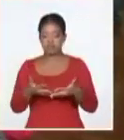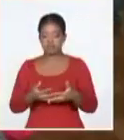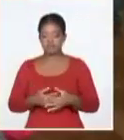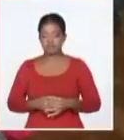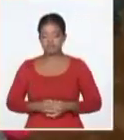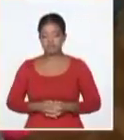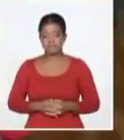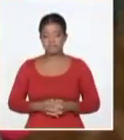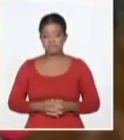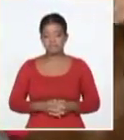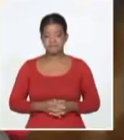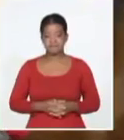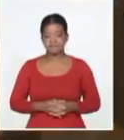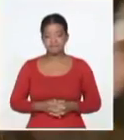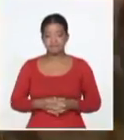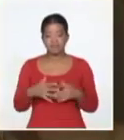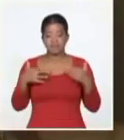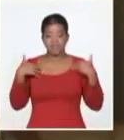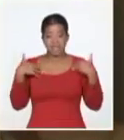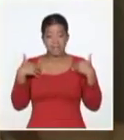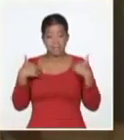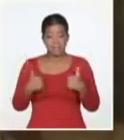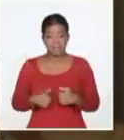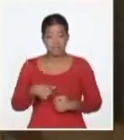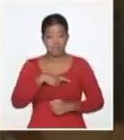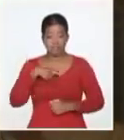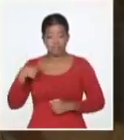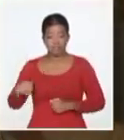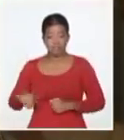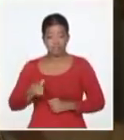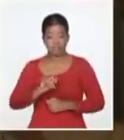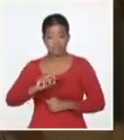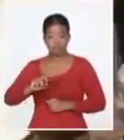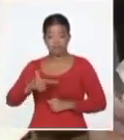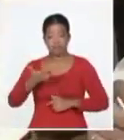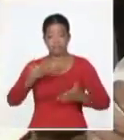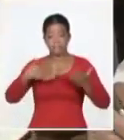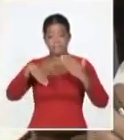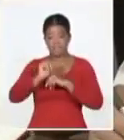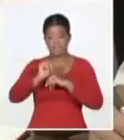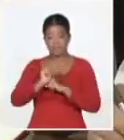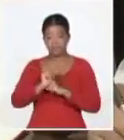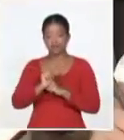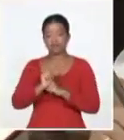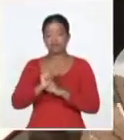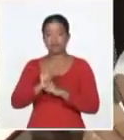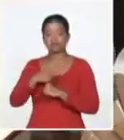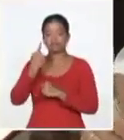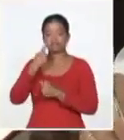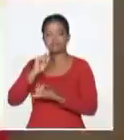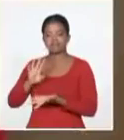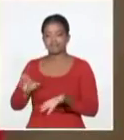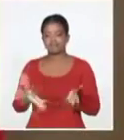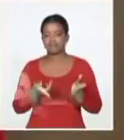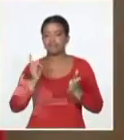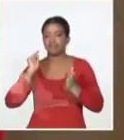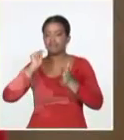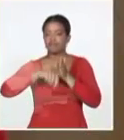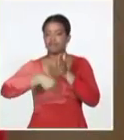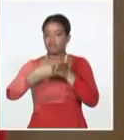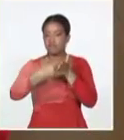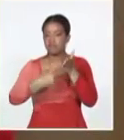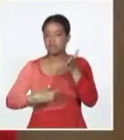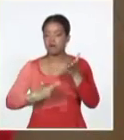El embajador chino Ma Hui y la viceministra del MINSEX, Débora Rivas, tuvieron a su cargo la firma del acta de entrega